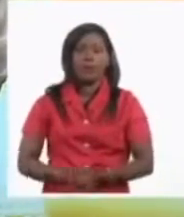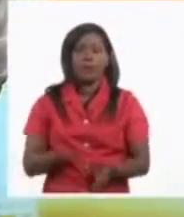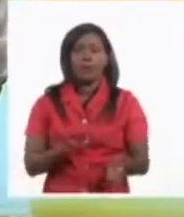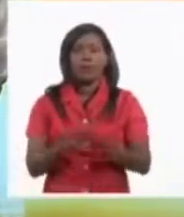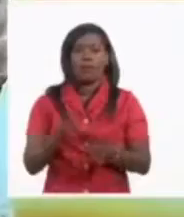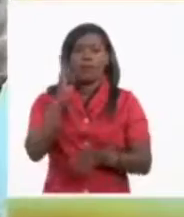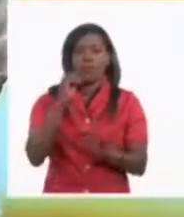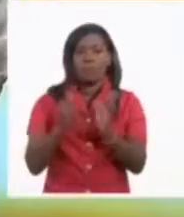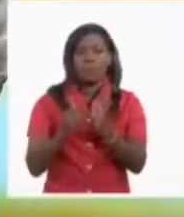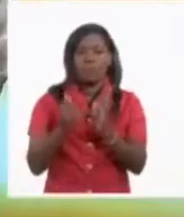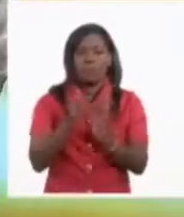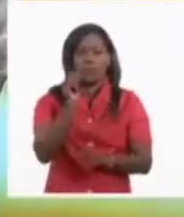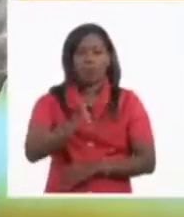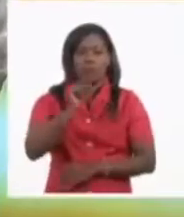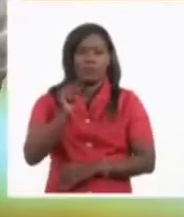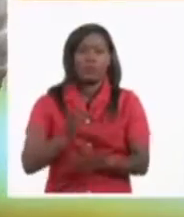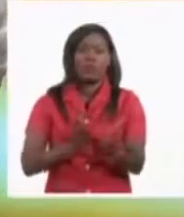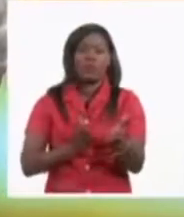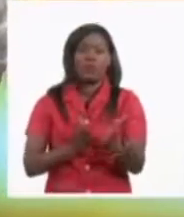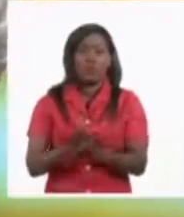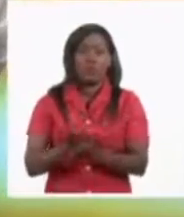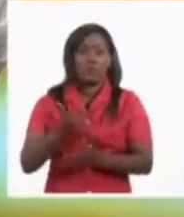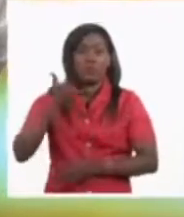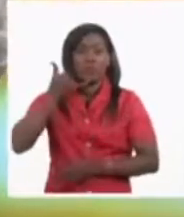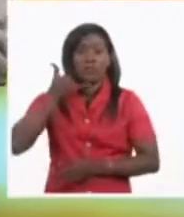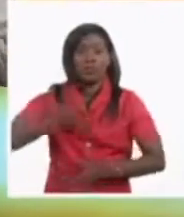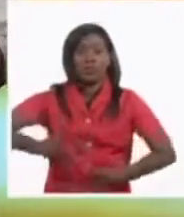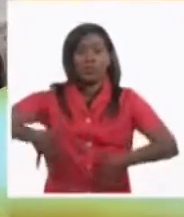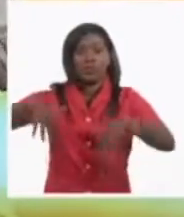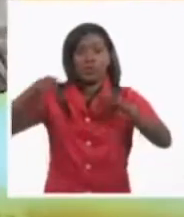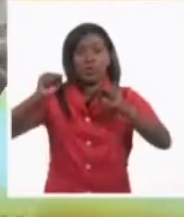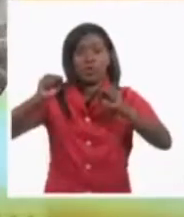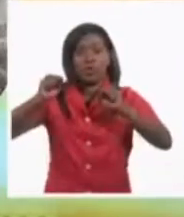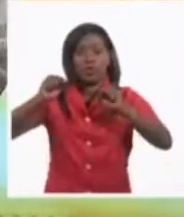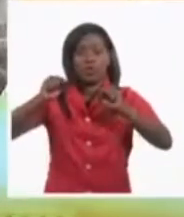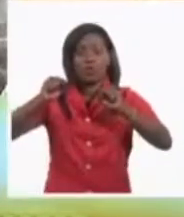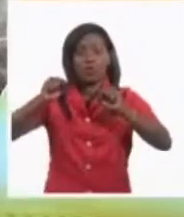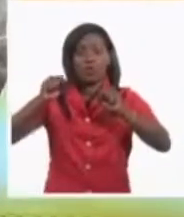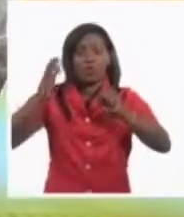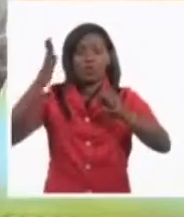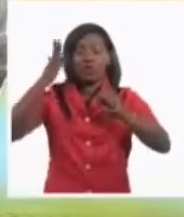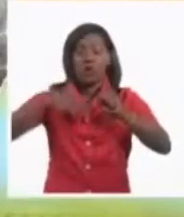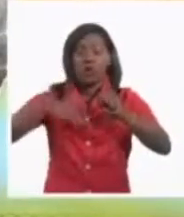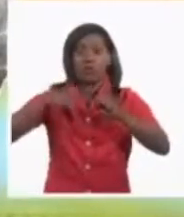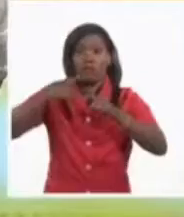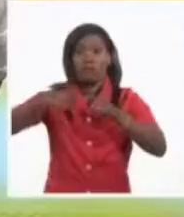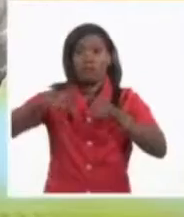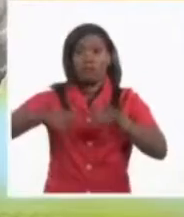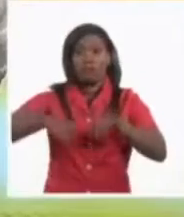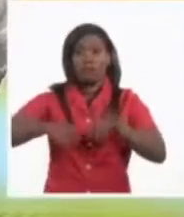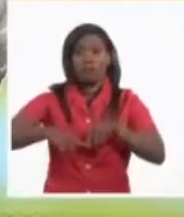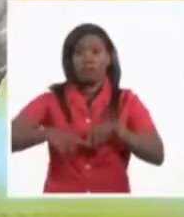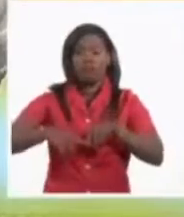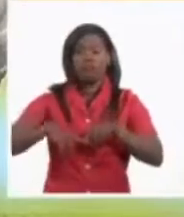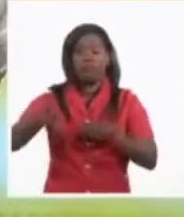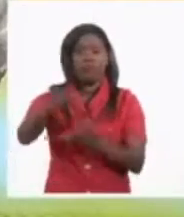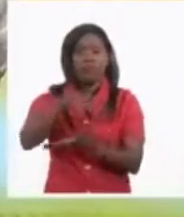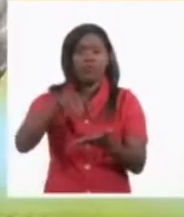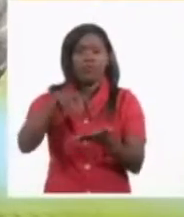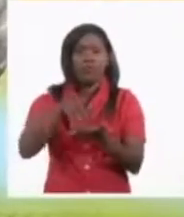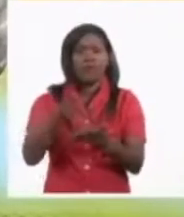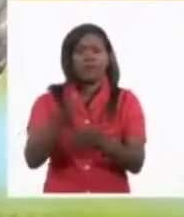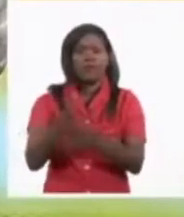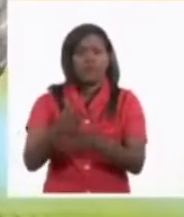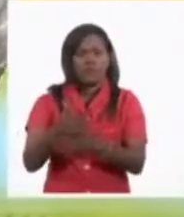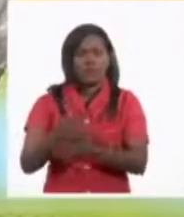millones de personas permanecen sin electricidad y las mayores afectaciones se registran en los condados de Volusia, Lee y